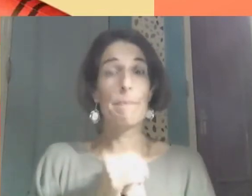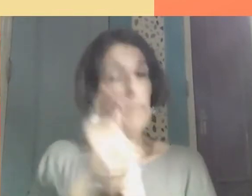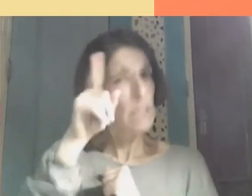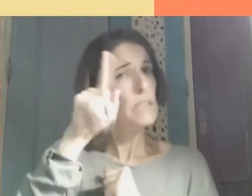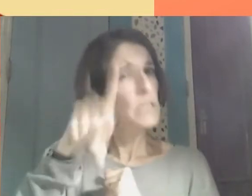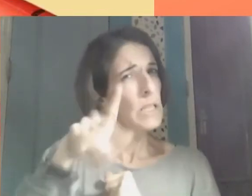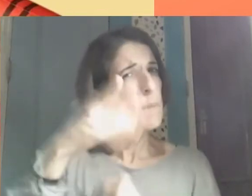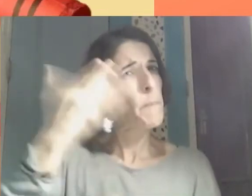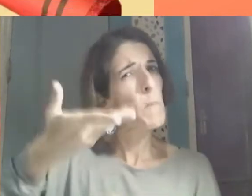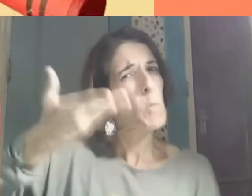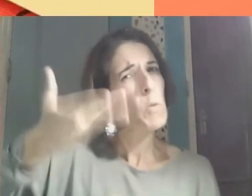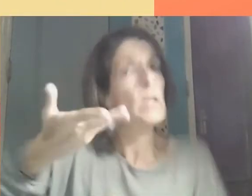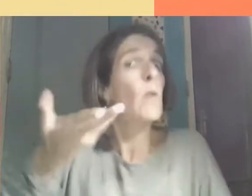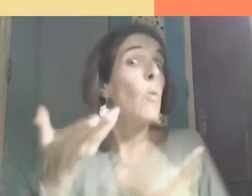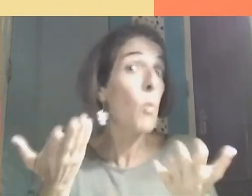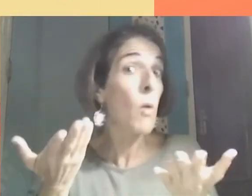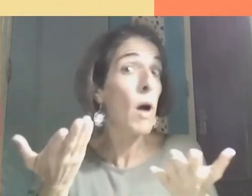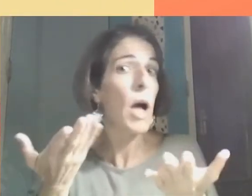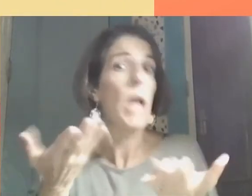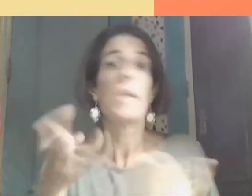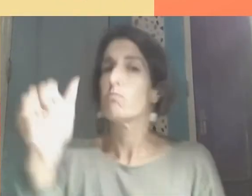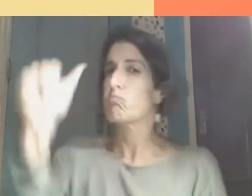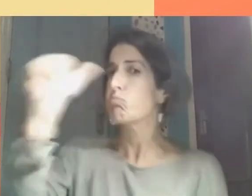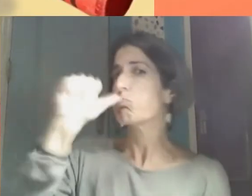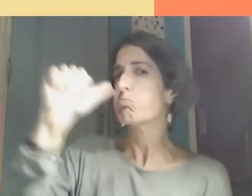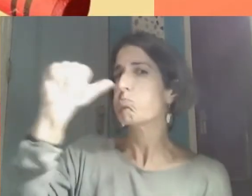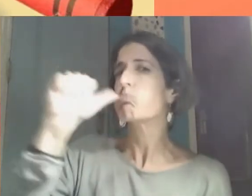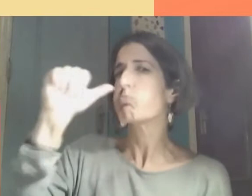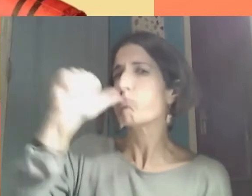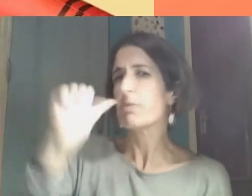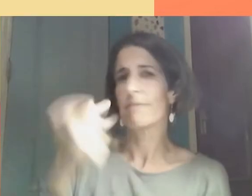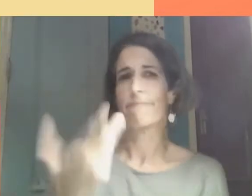también es importante beber mucho líquido